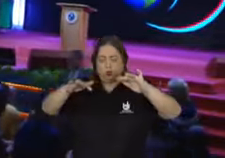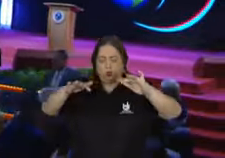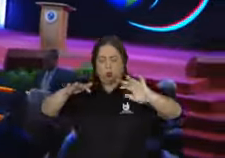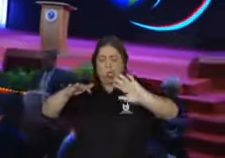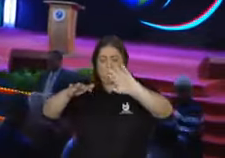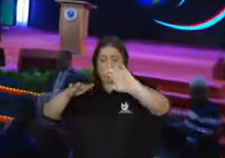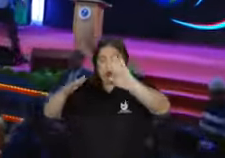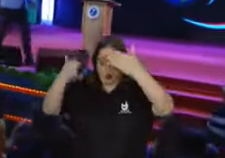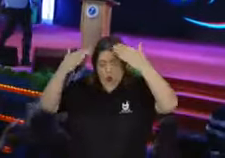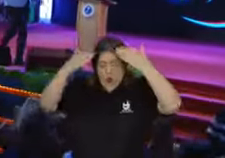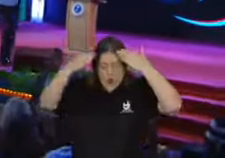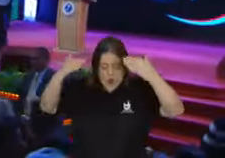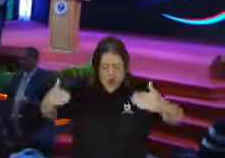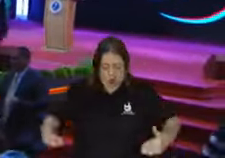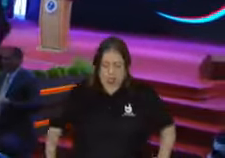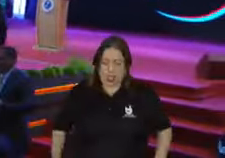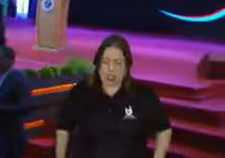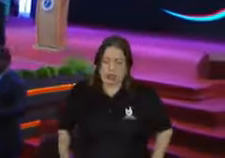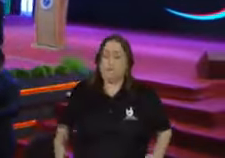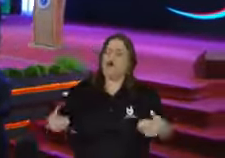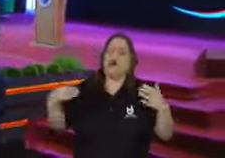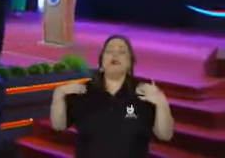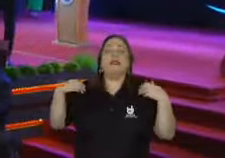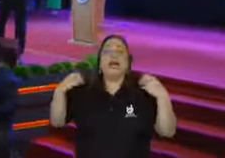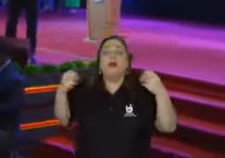tu dentadura ahora mismo, yo